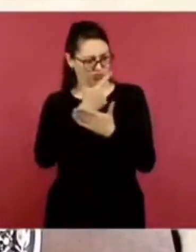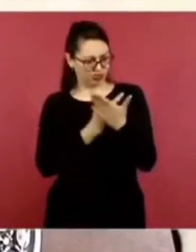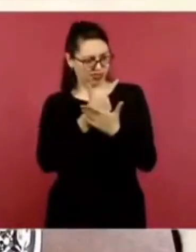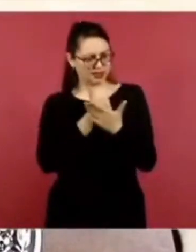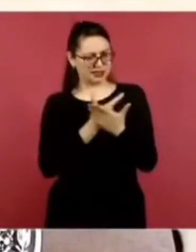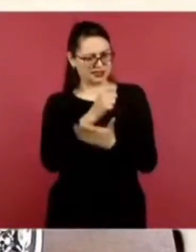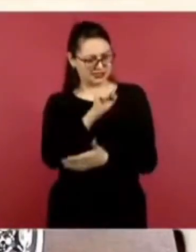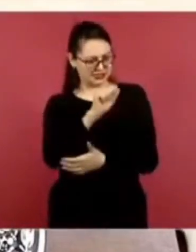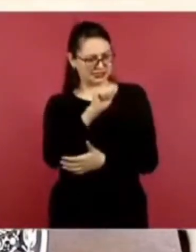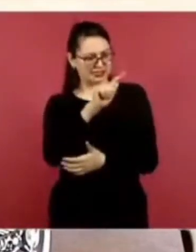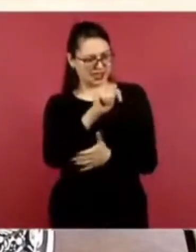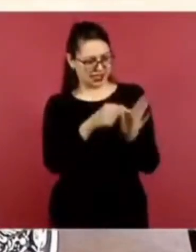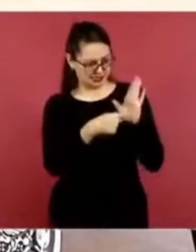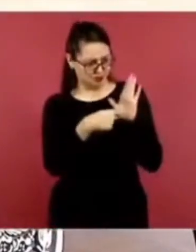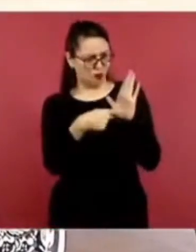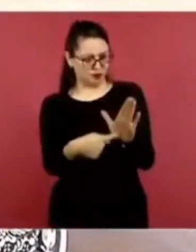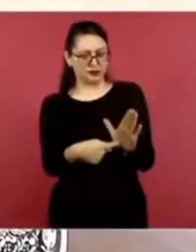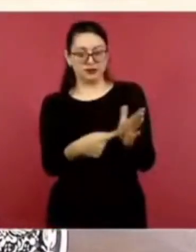Esto no sucedía antes,